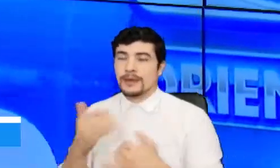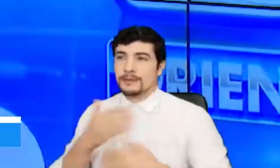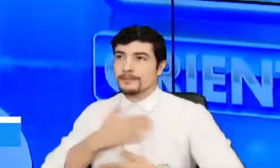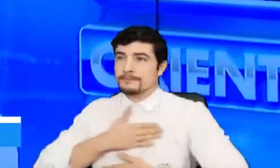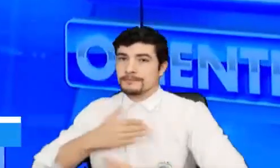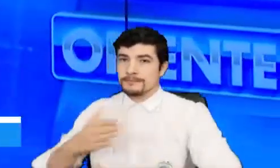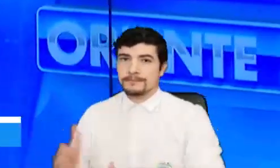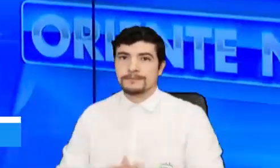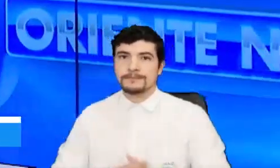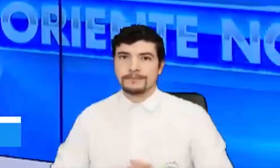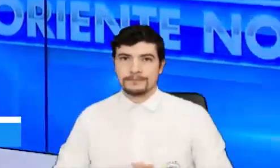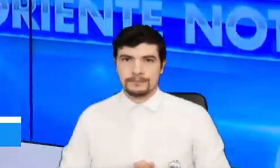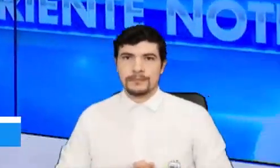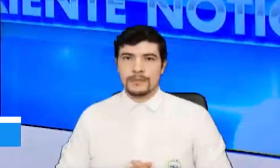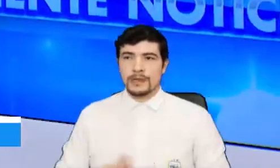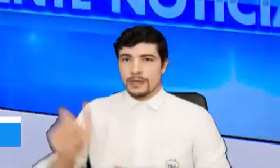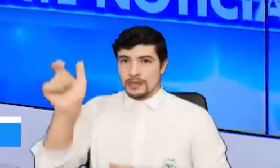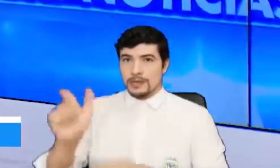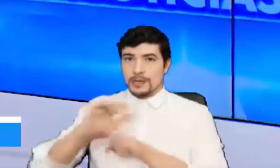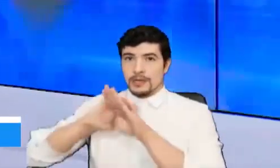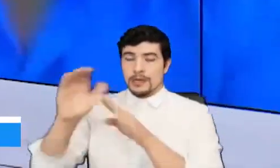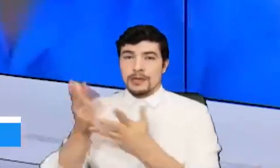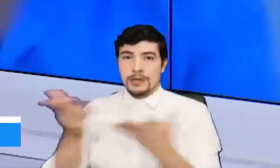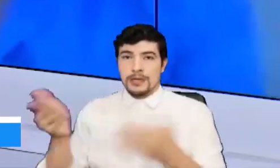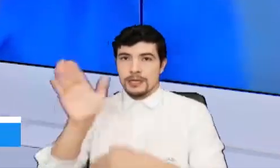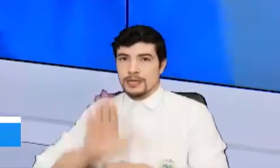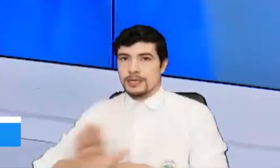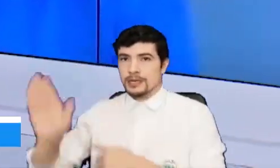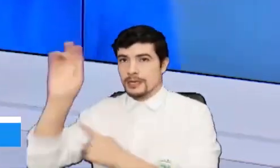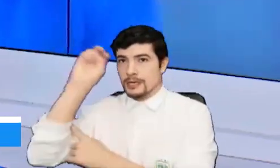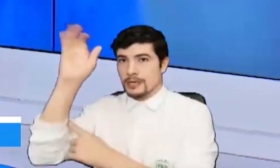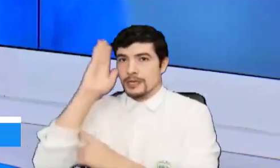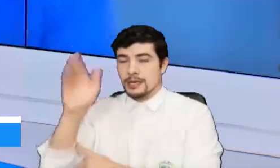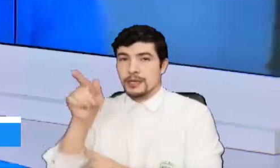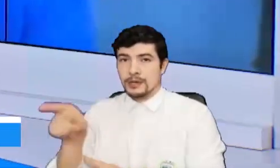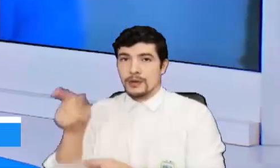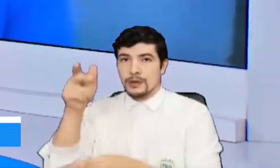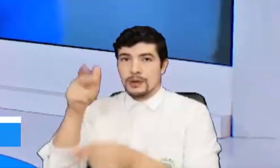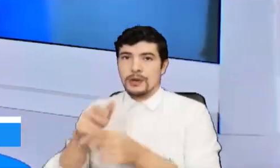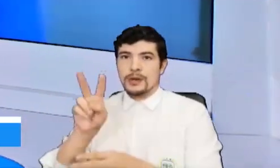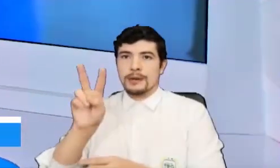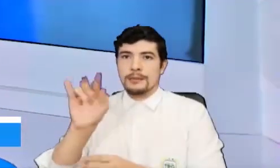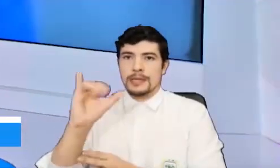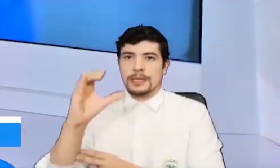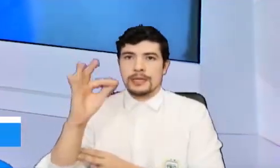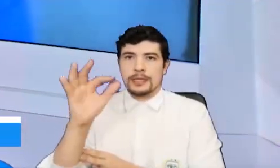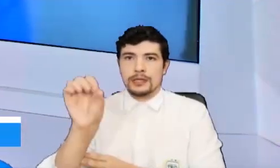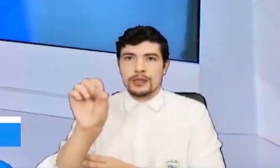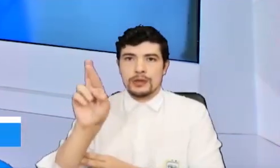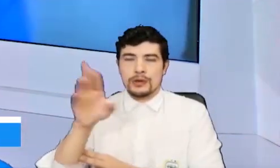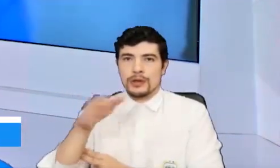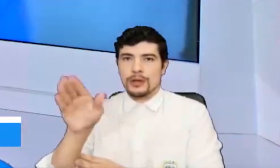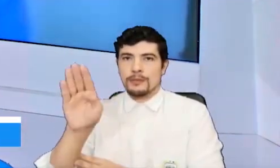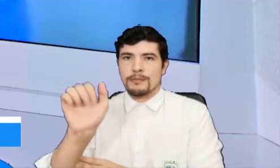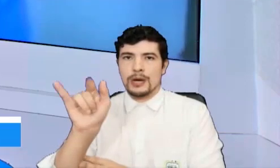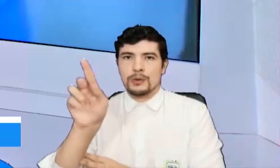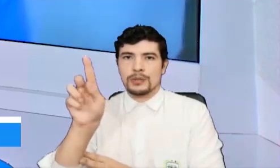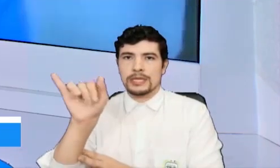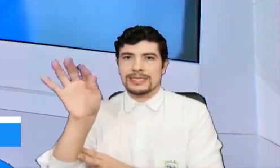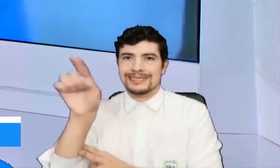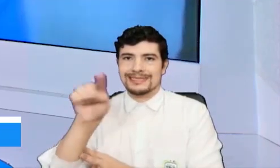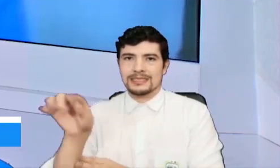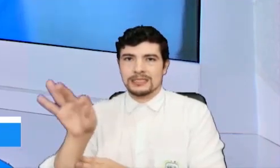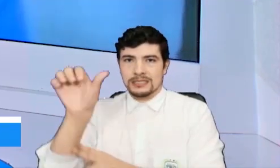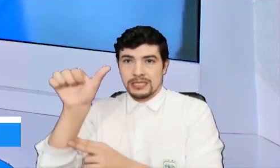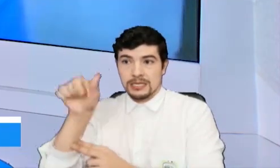de Norte de Santander. Se trata de Víctor Bautista, el secretario de Fronteras de este departamento, a quien le damos la bienvenida a Oriente Noticias. Muy